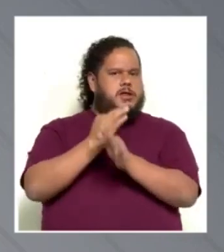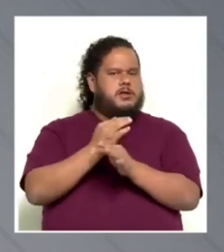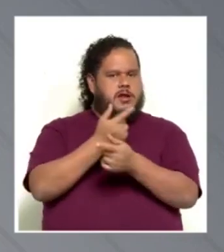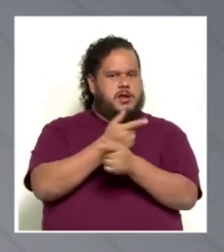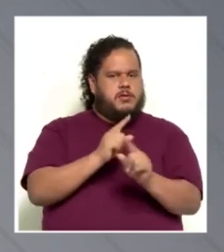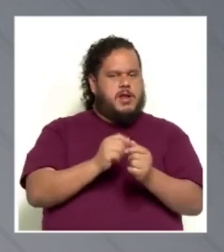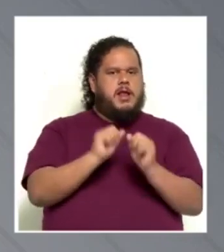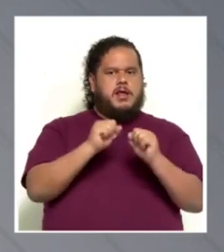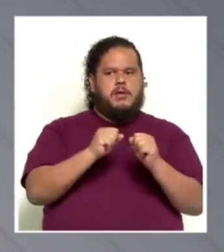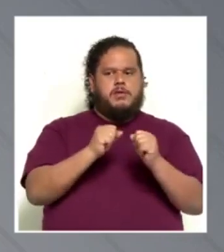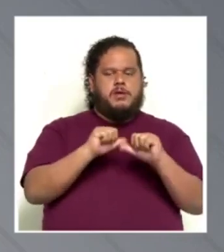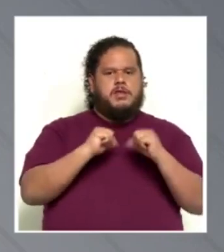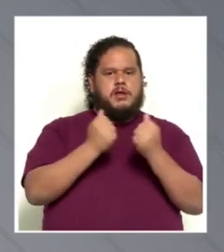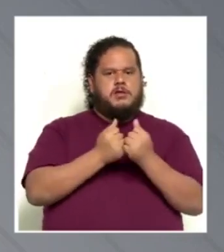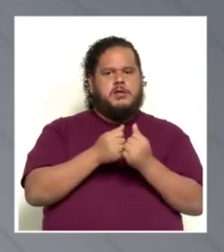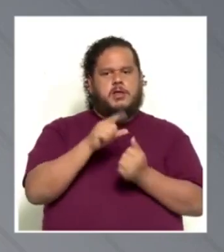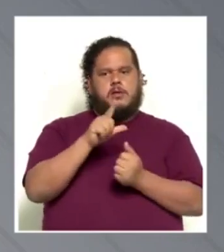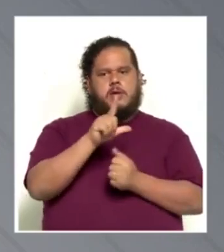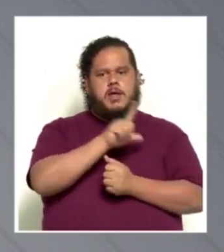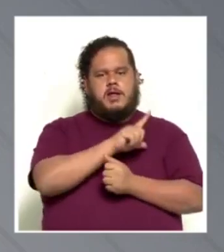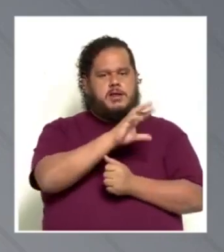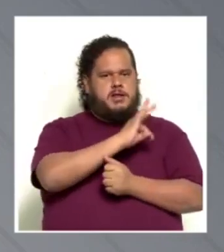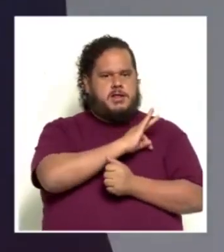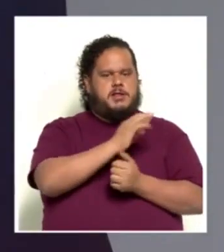estar asociado a doña Linet.